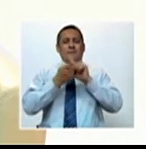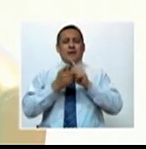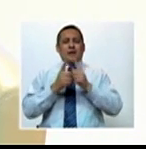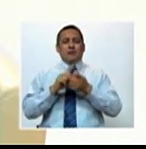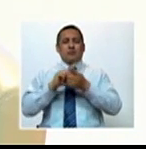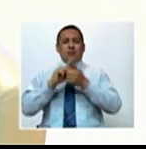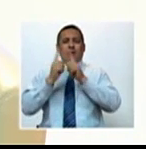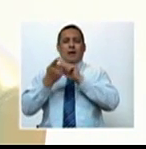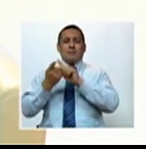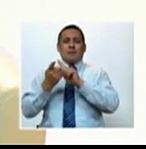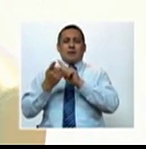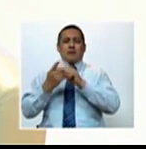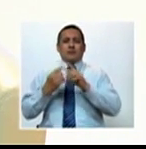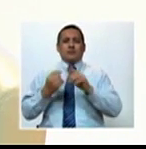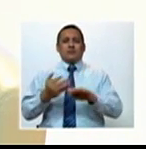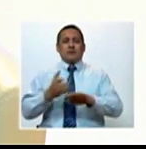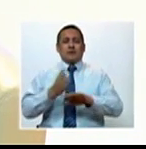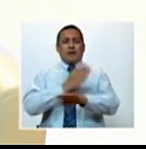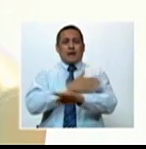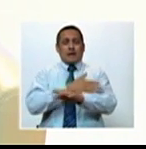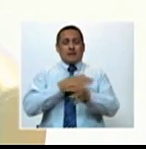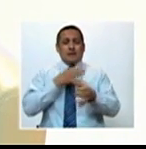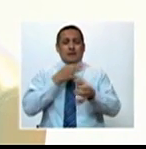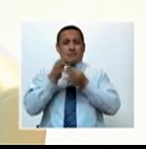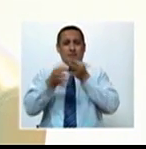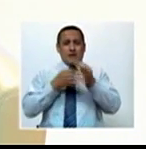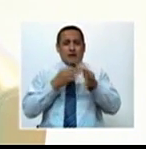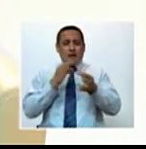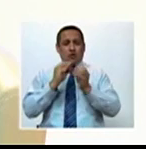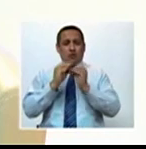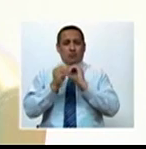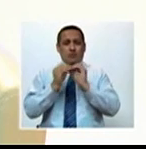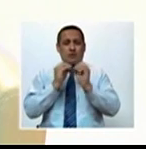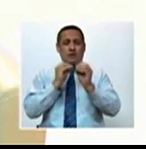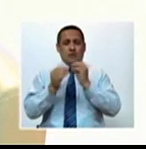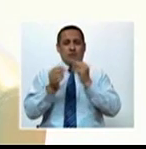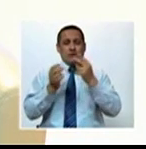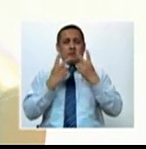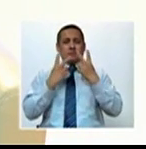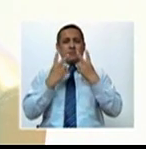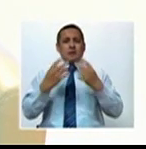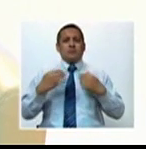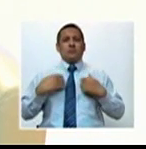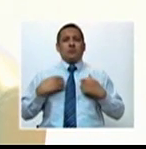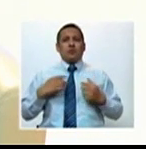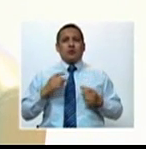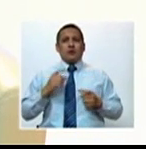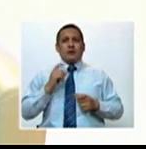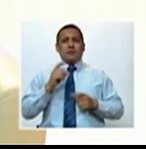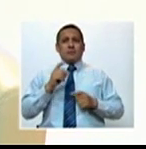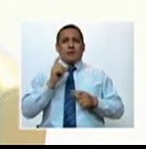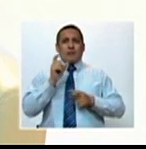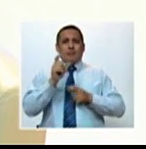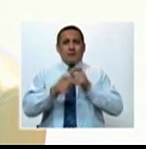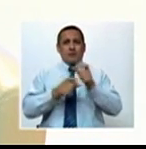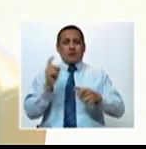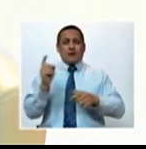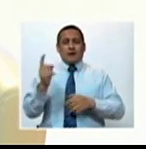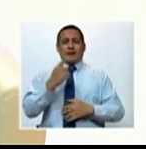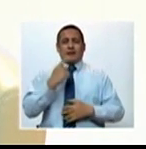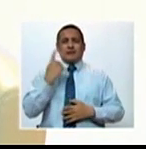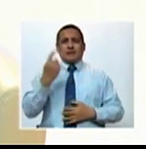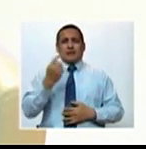y también se está modificando también porque en nuestro medio hoy ya encontramos drogas